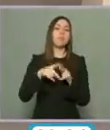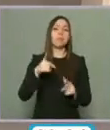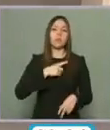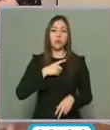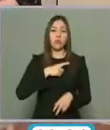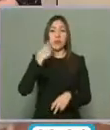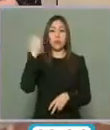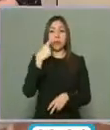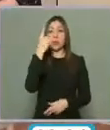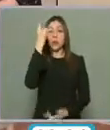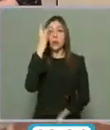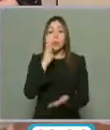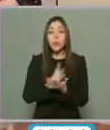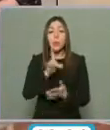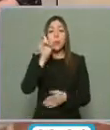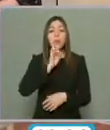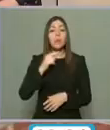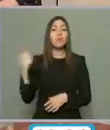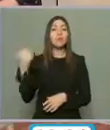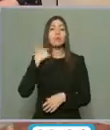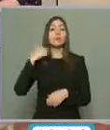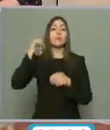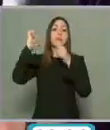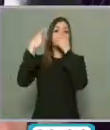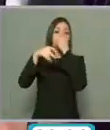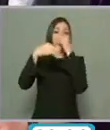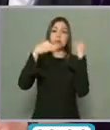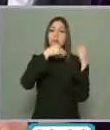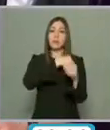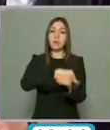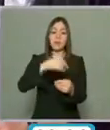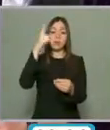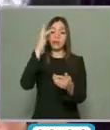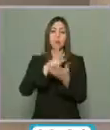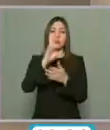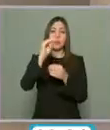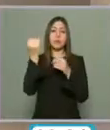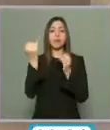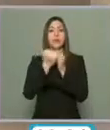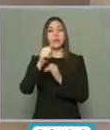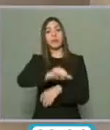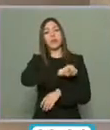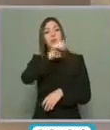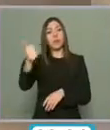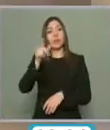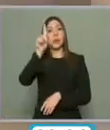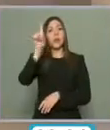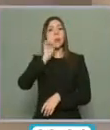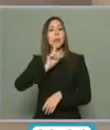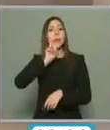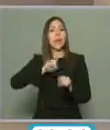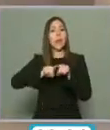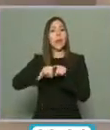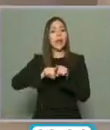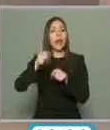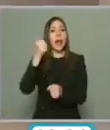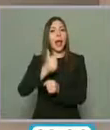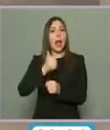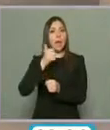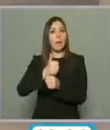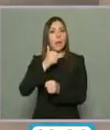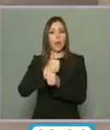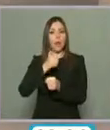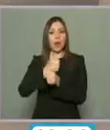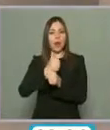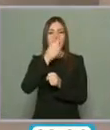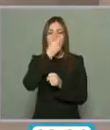en su familia. También se había suicidado una hermana de su abuela, de la cual ella hereda el nombre.